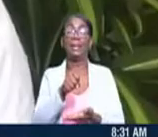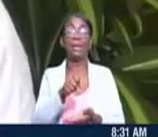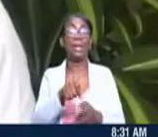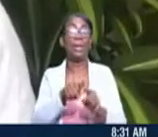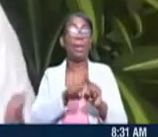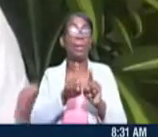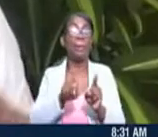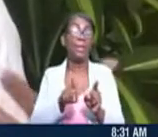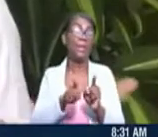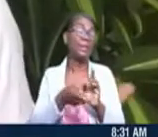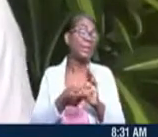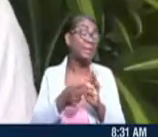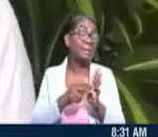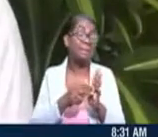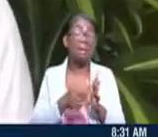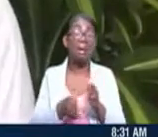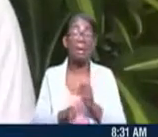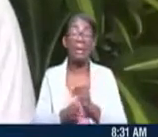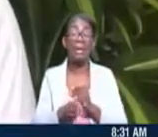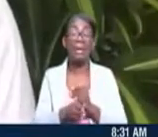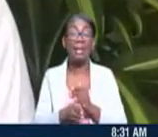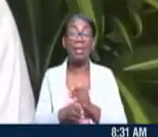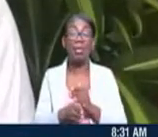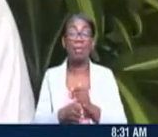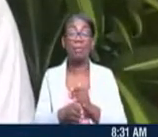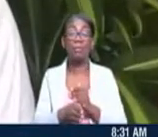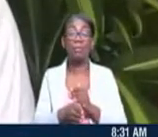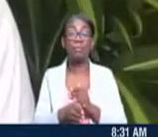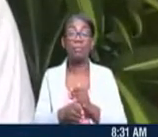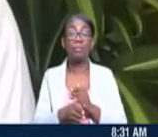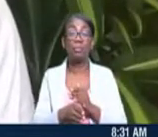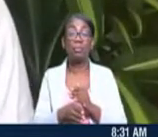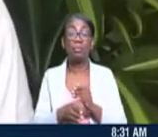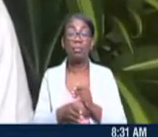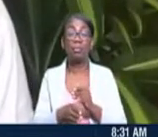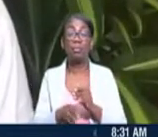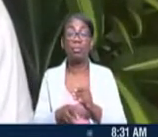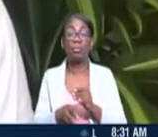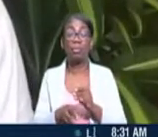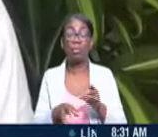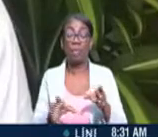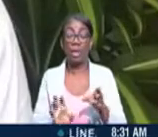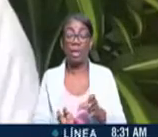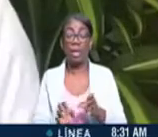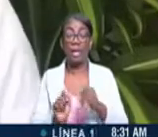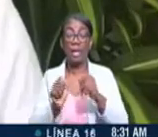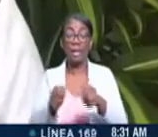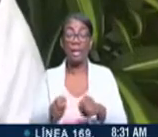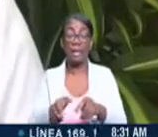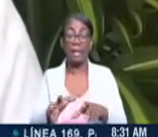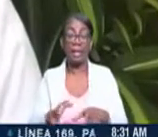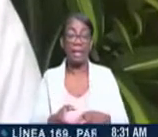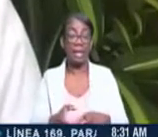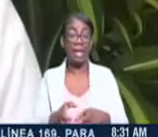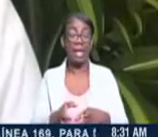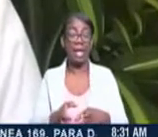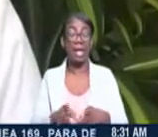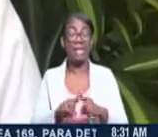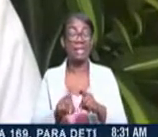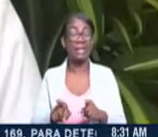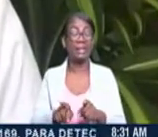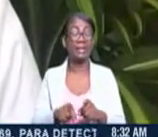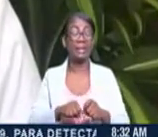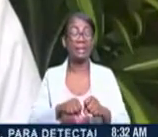que el pescador tiene que agarrarlo ya sea en espúa o en apnea, y es un esfuerzo grande, por lo que